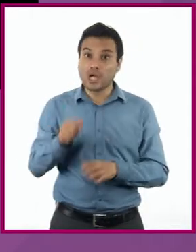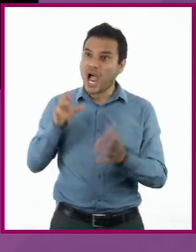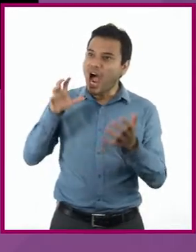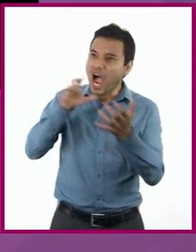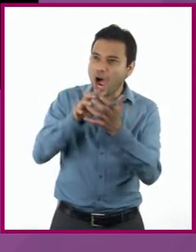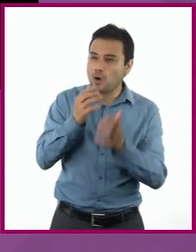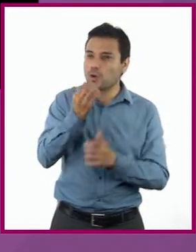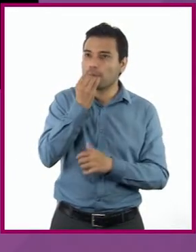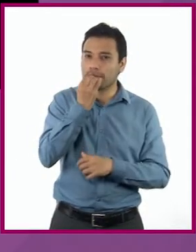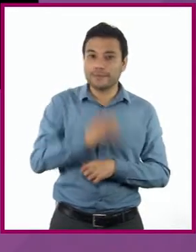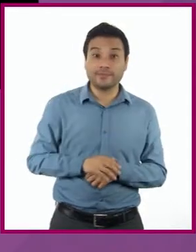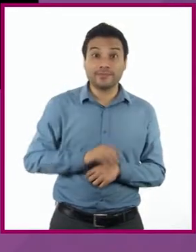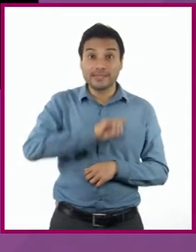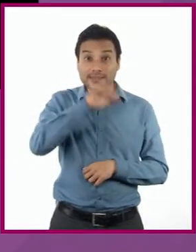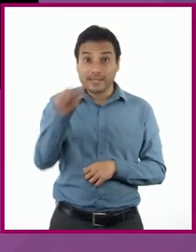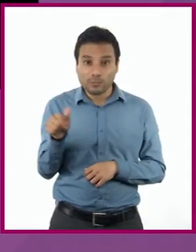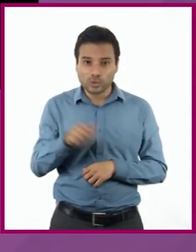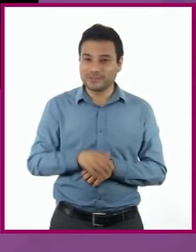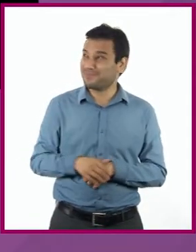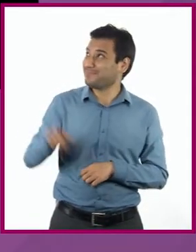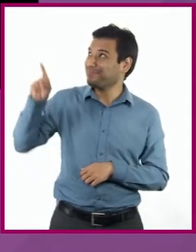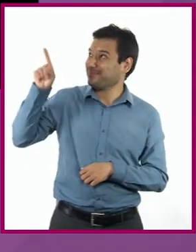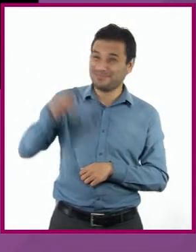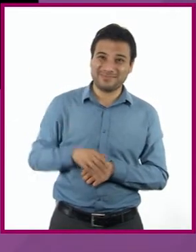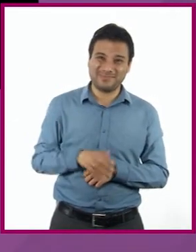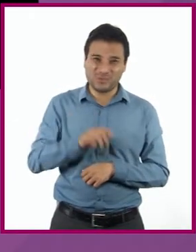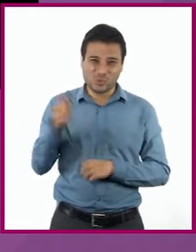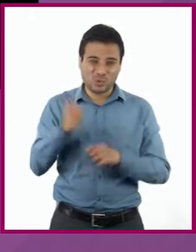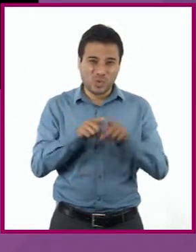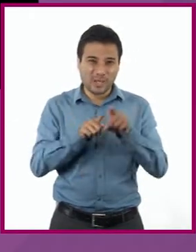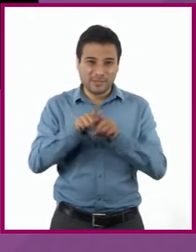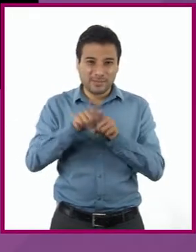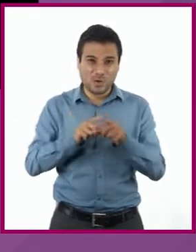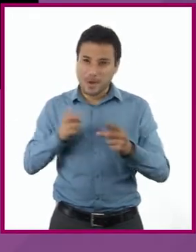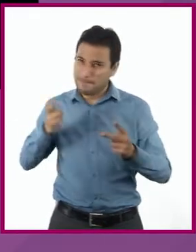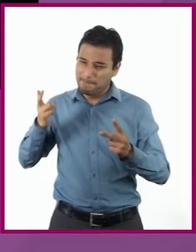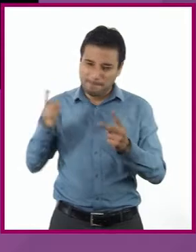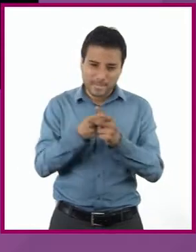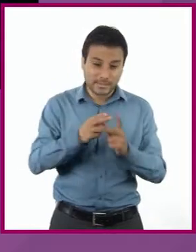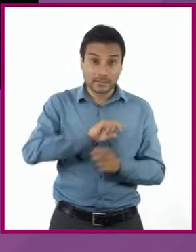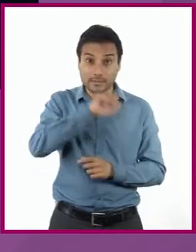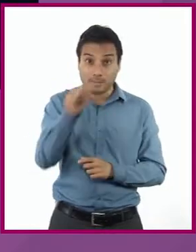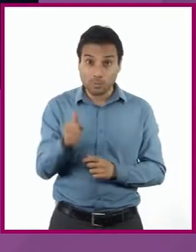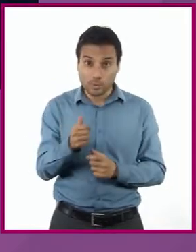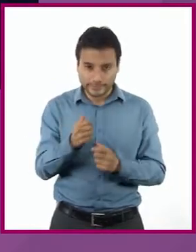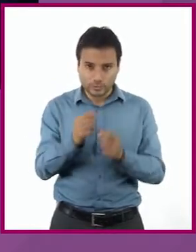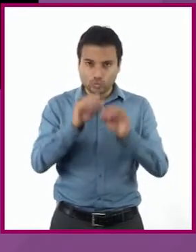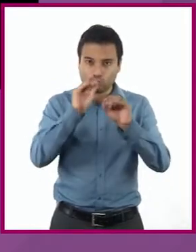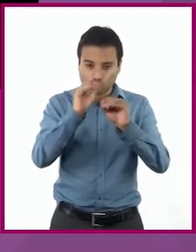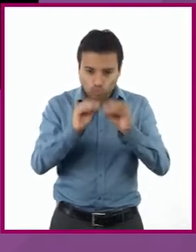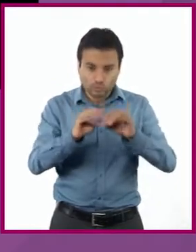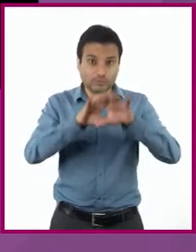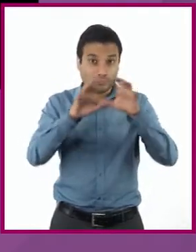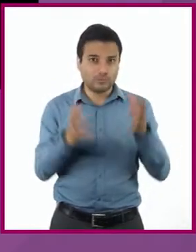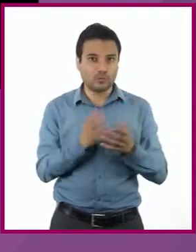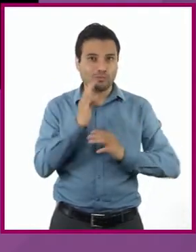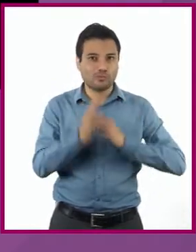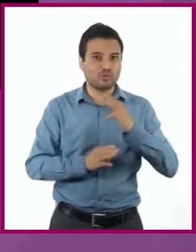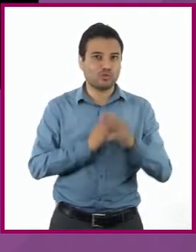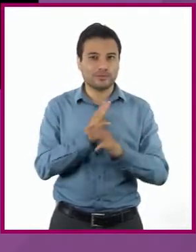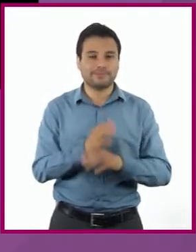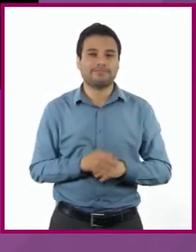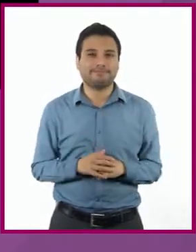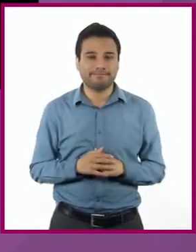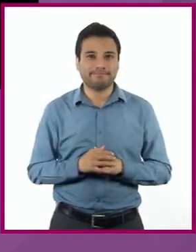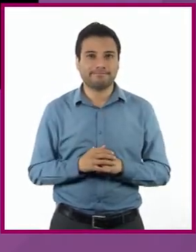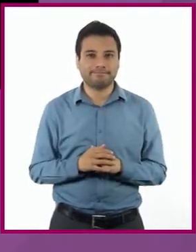hacía, Quetzalcóatl lo mató con el fin de utilizar su cuerpo como material para crear la tierra que hoy conocemos. De